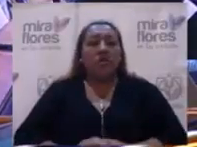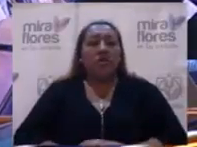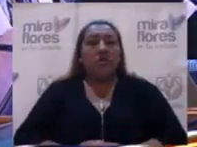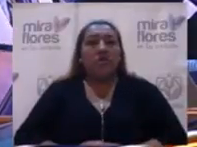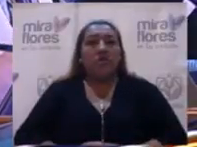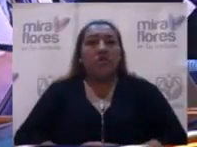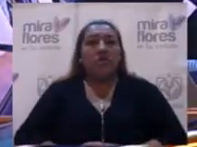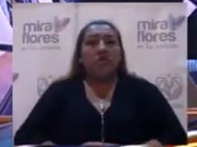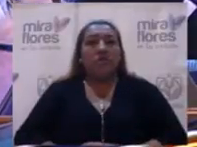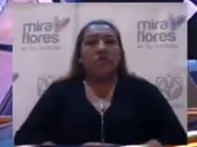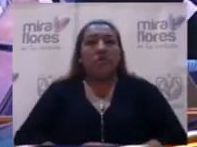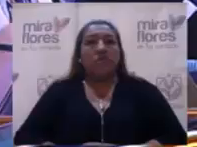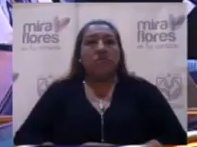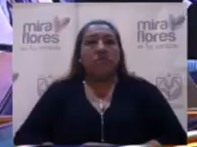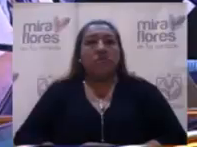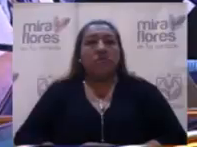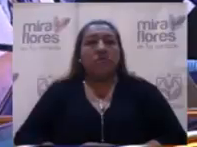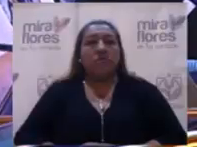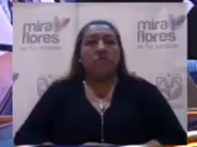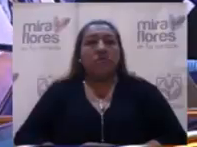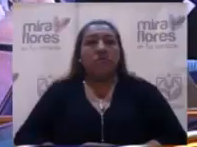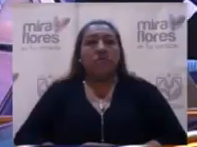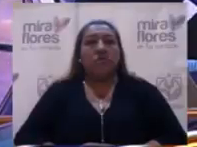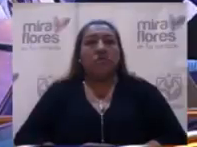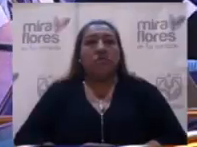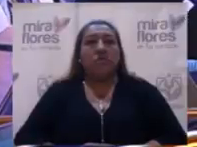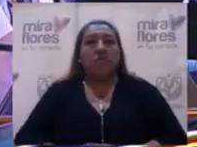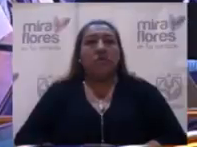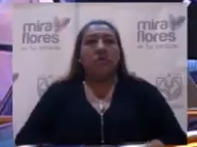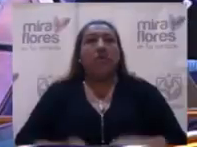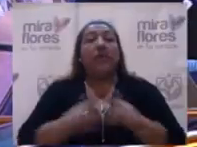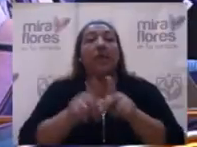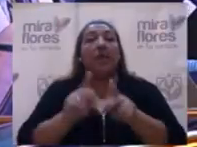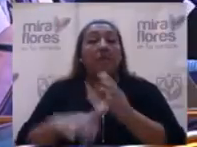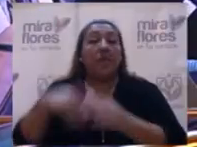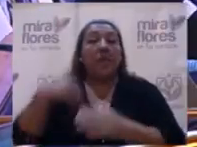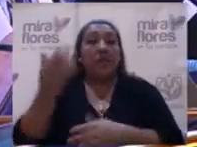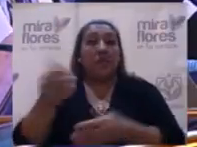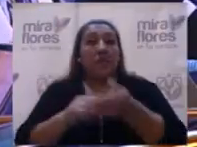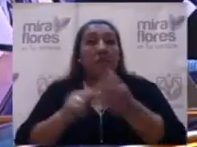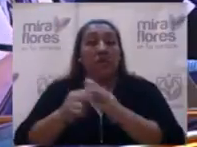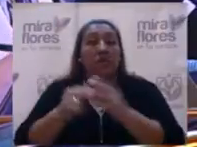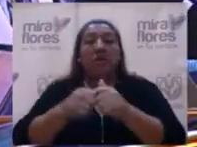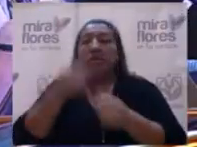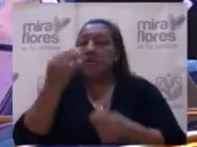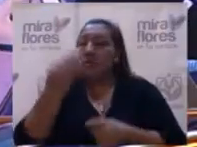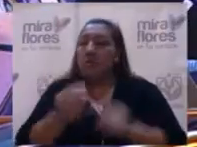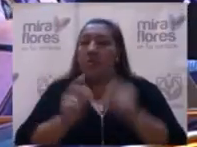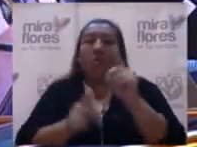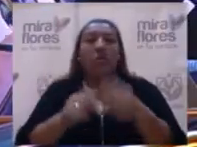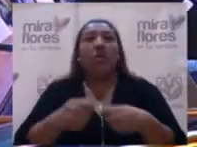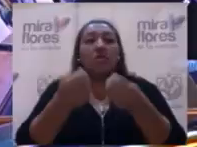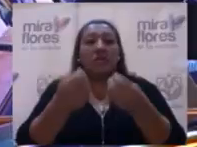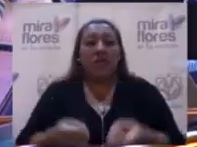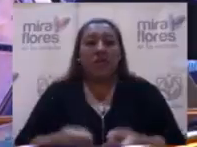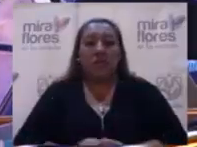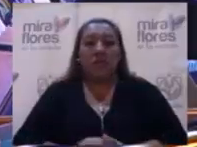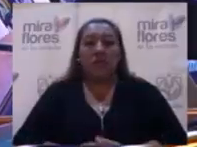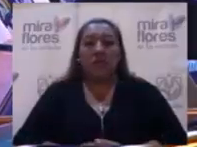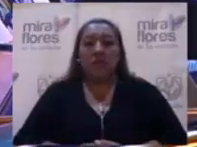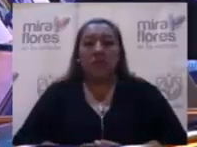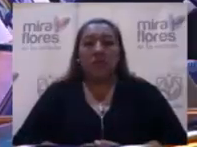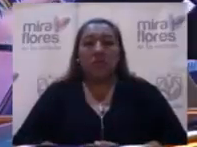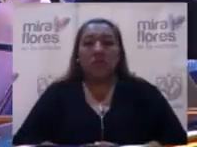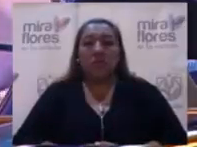descarga y un horario para este fin, y menos a los vecinos, transgrediéndose el principio de legalidad al haber cerrado los estacionamientos sin